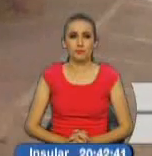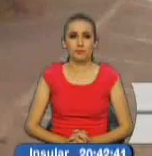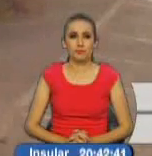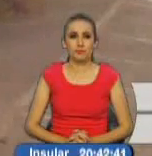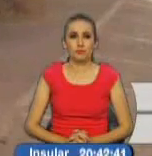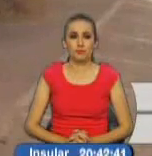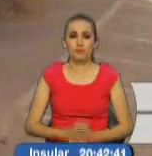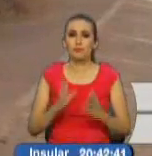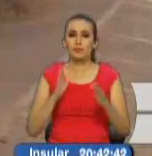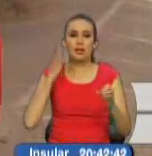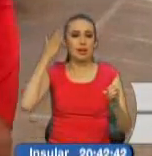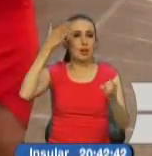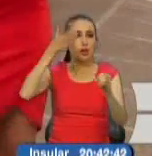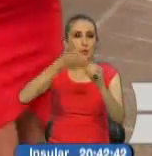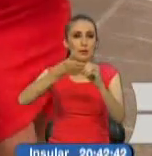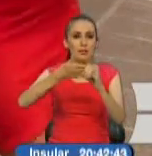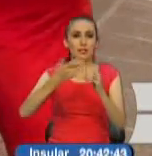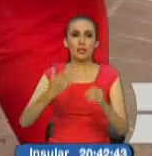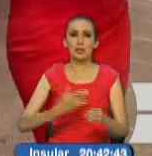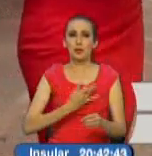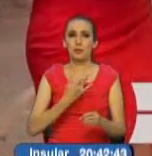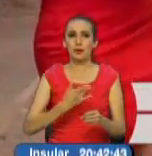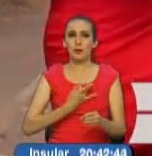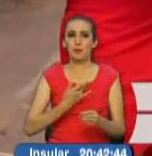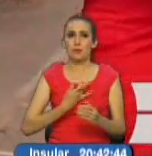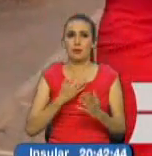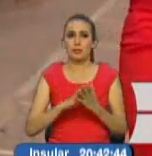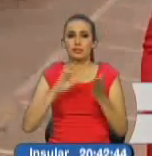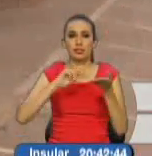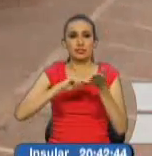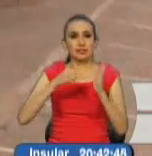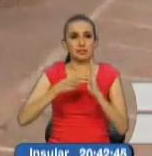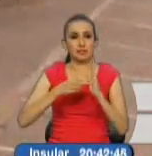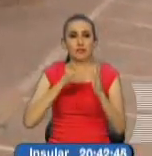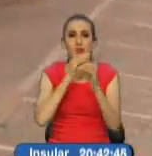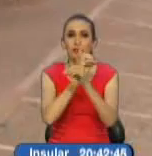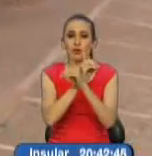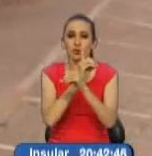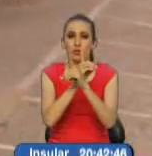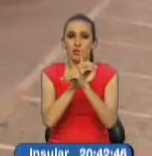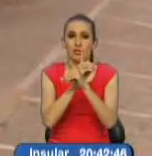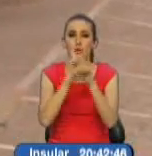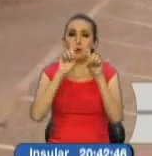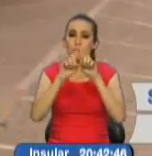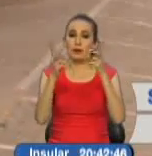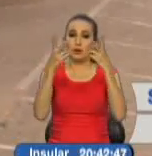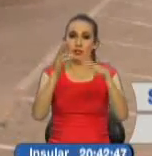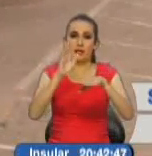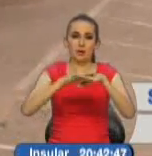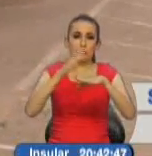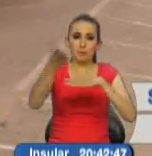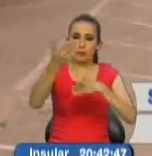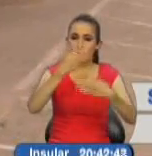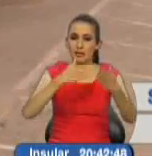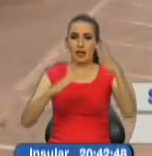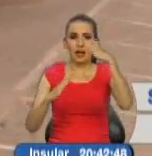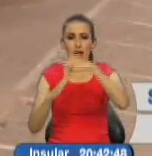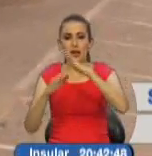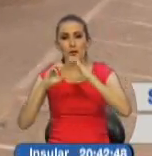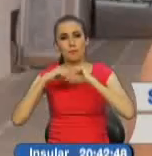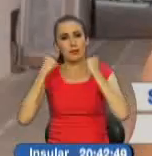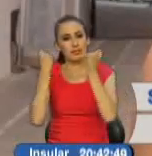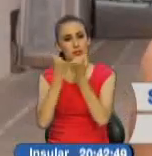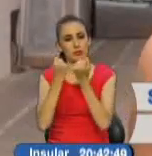El reto es sensibilizarnos sobre lo que significa una discapacidad, pero además es un llamado a la paz social y ayuda